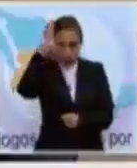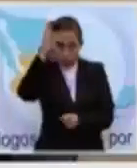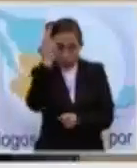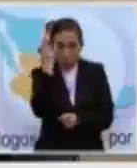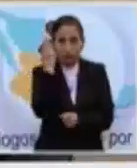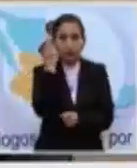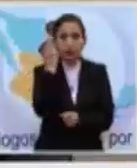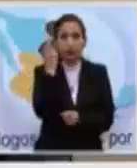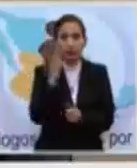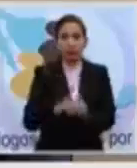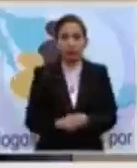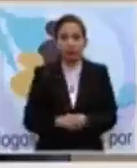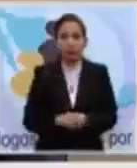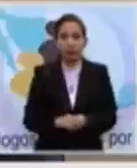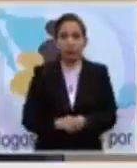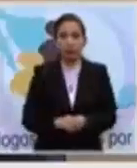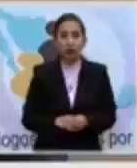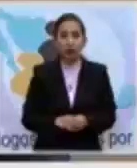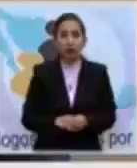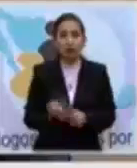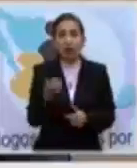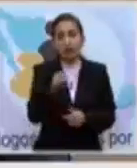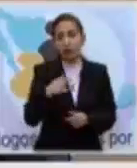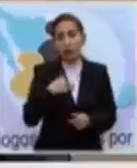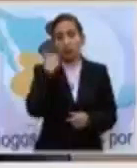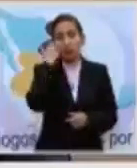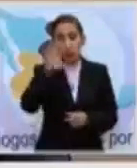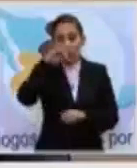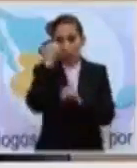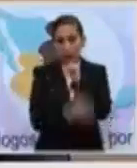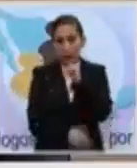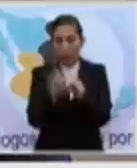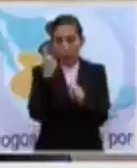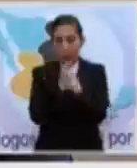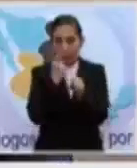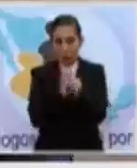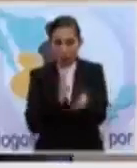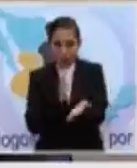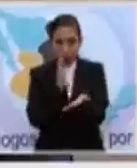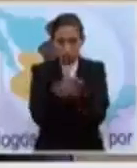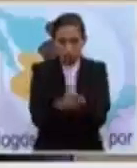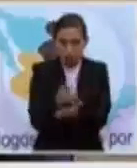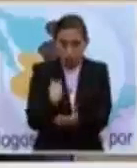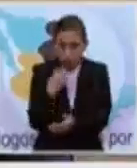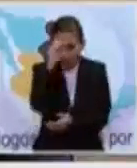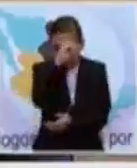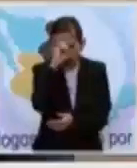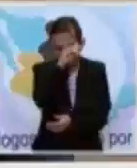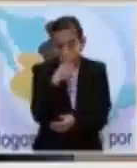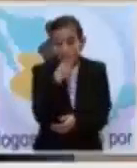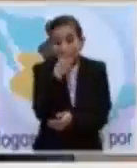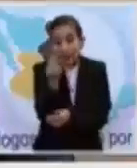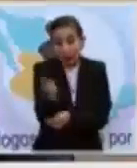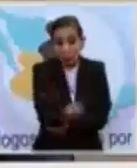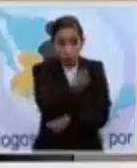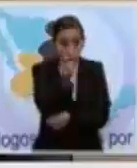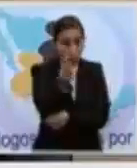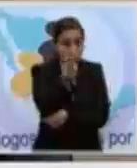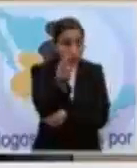doctor, en ningún sentido. Así que yo quisiera concluir esta primera intervención señalándoles a ustedes